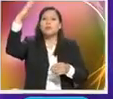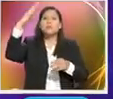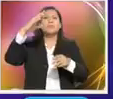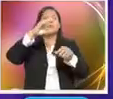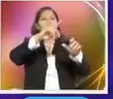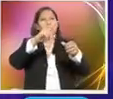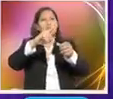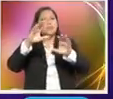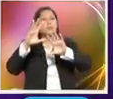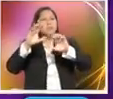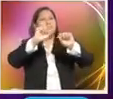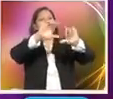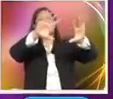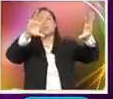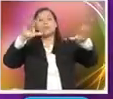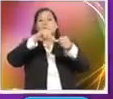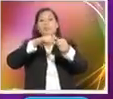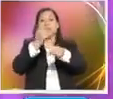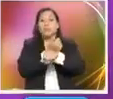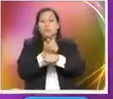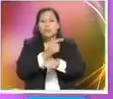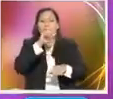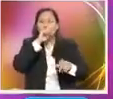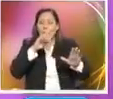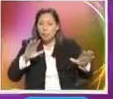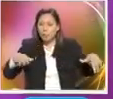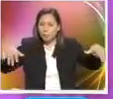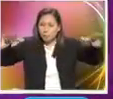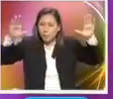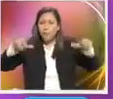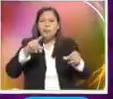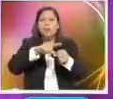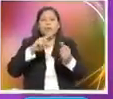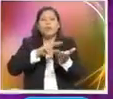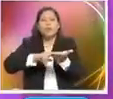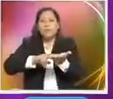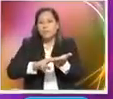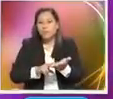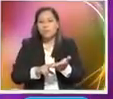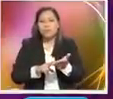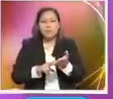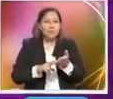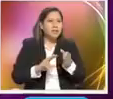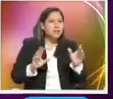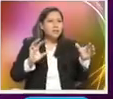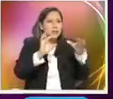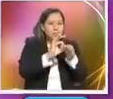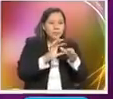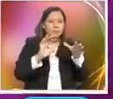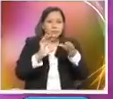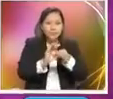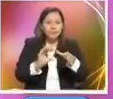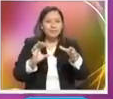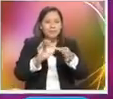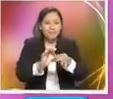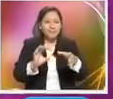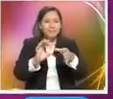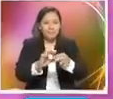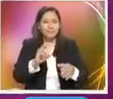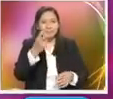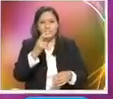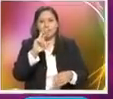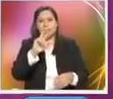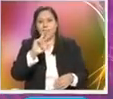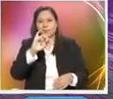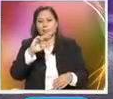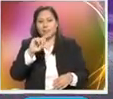sé, de los cánticos de un pájaro con algo verde, o quizá, no sé cómo lo haya desarrollado el artista Vicente Rojo